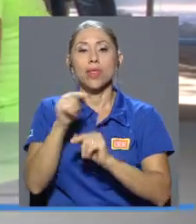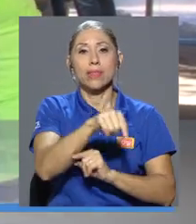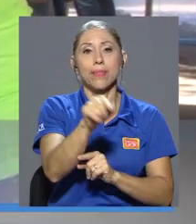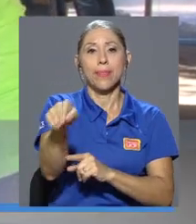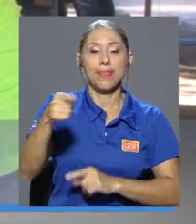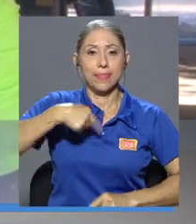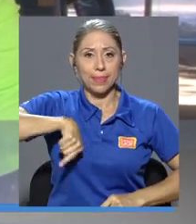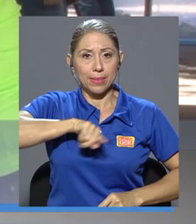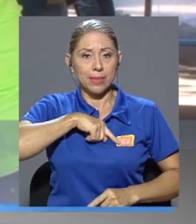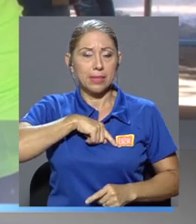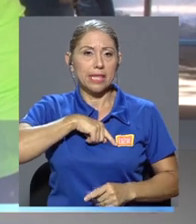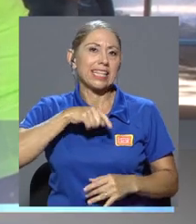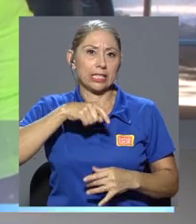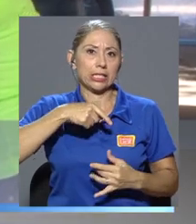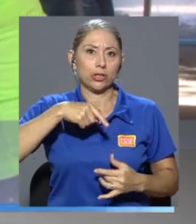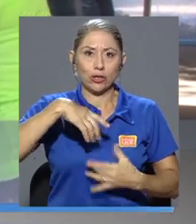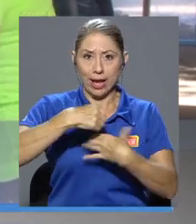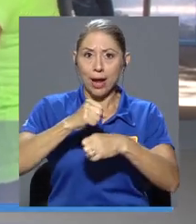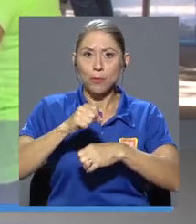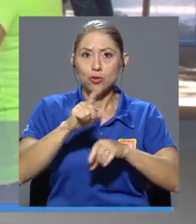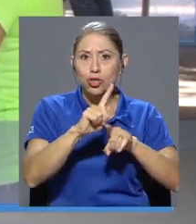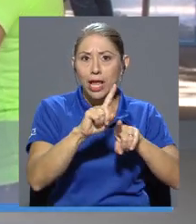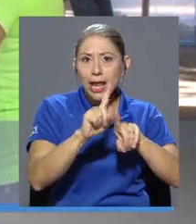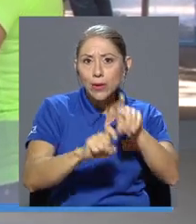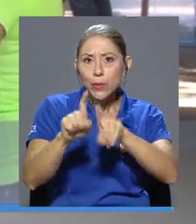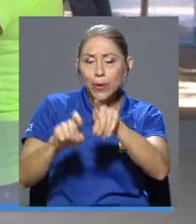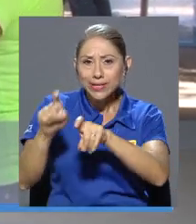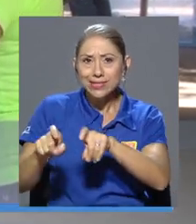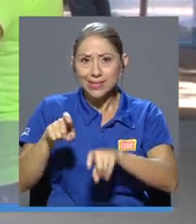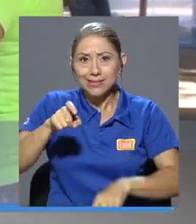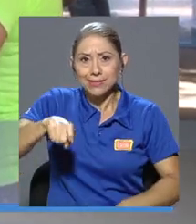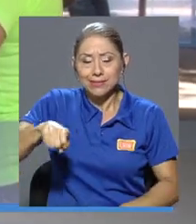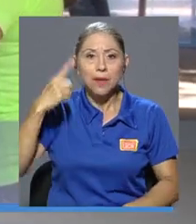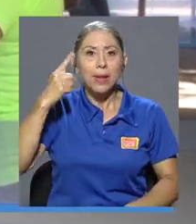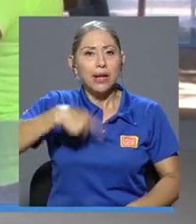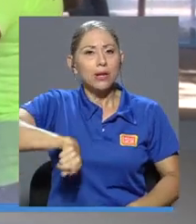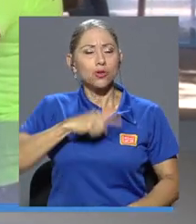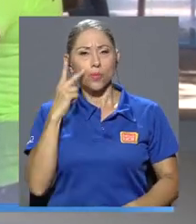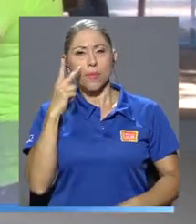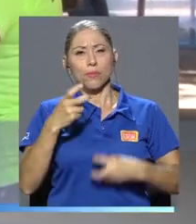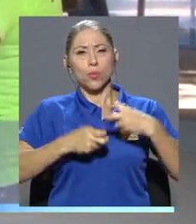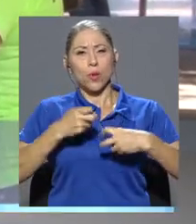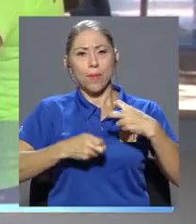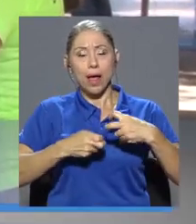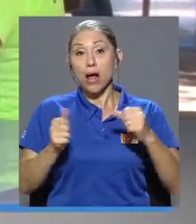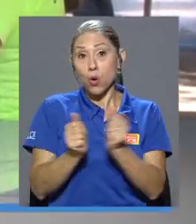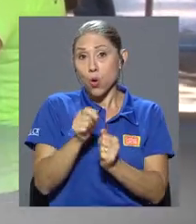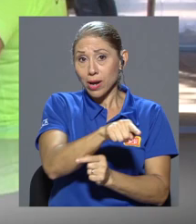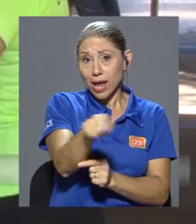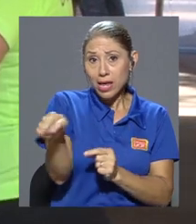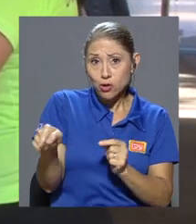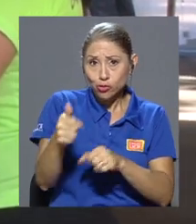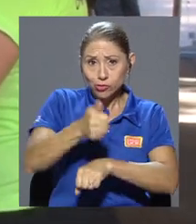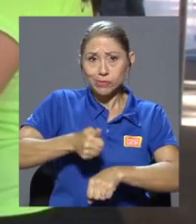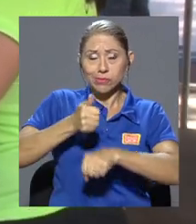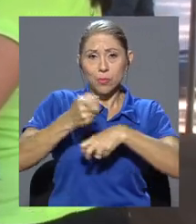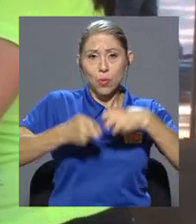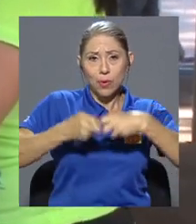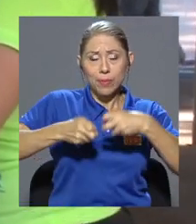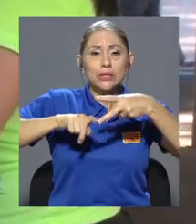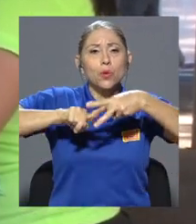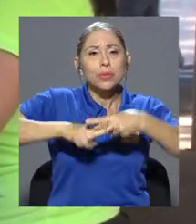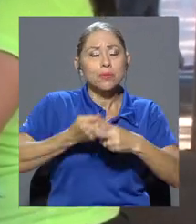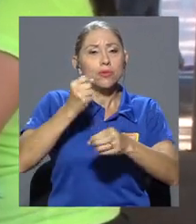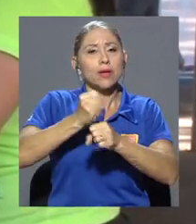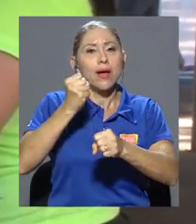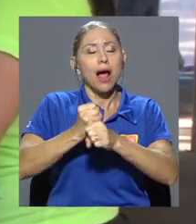llegamos encuestas foros para ver las problemáticas y entonces con ello nosotros definimos ya el problema y comenzamos a trabajar diferentes